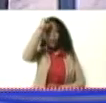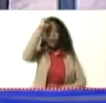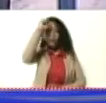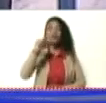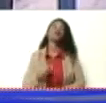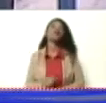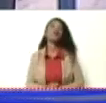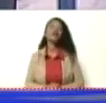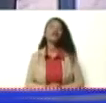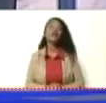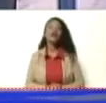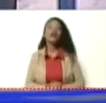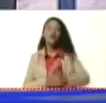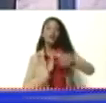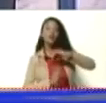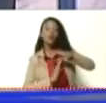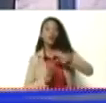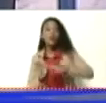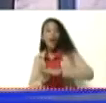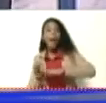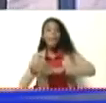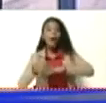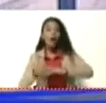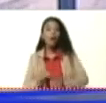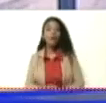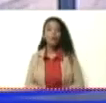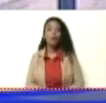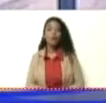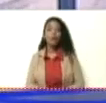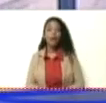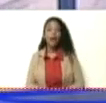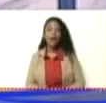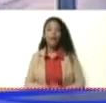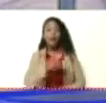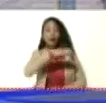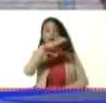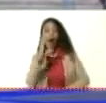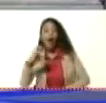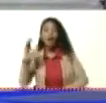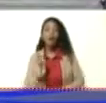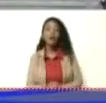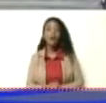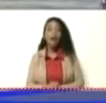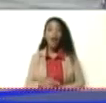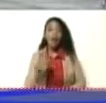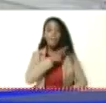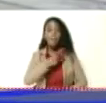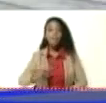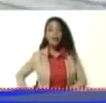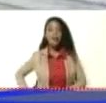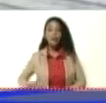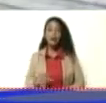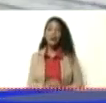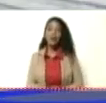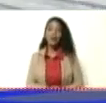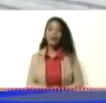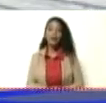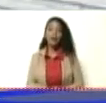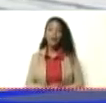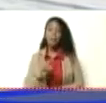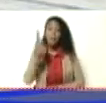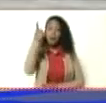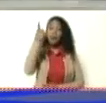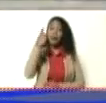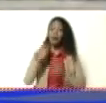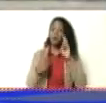de un migrante jamaicano del Caribe, vicepresidenta. Primera vez que